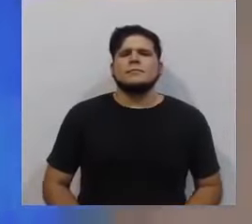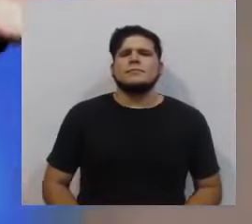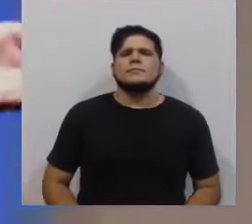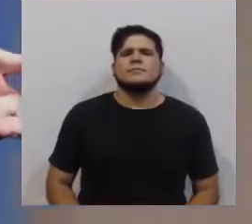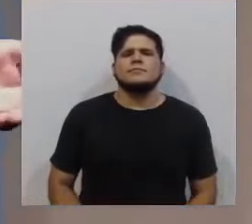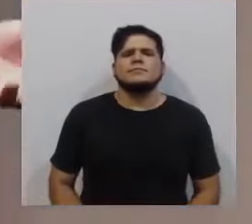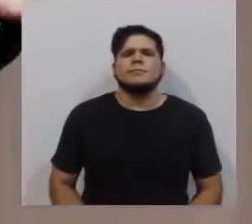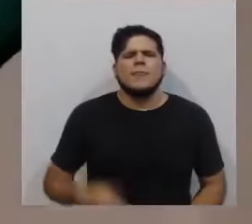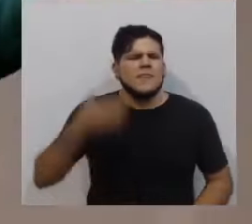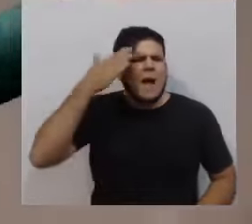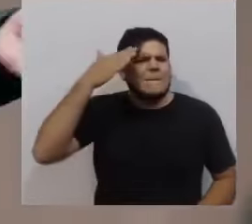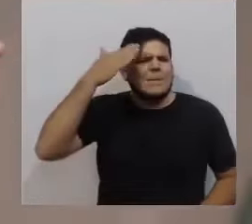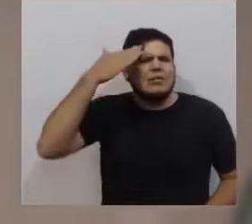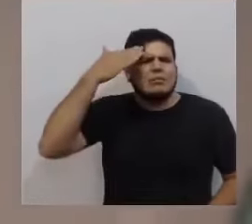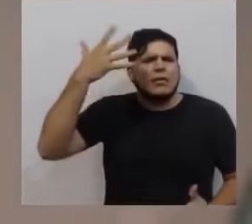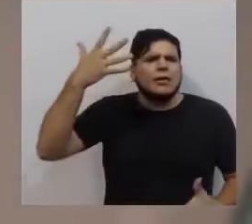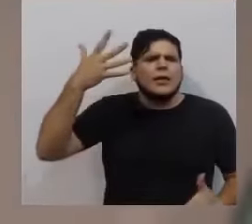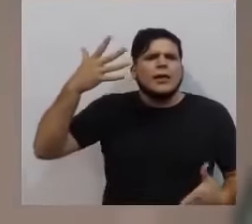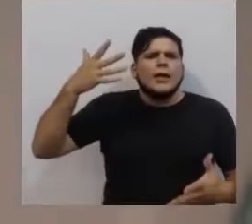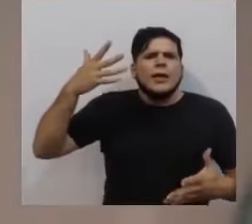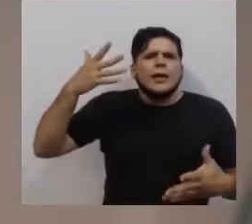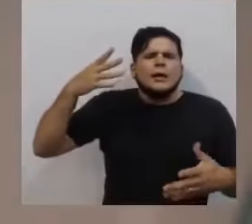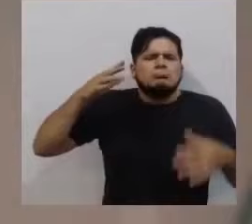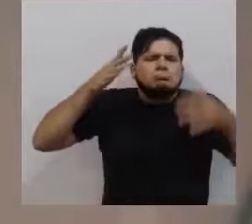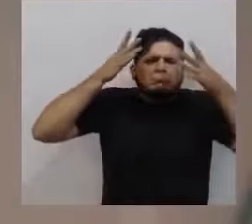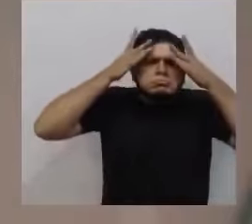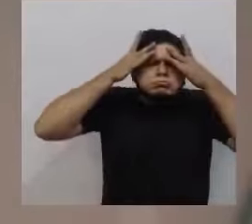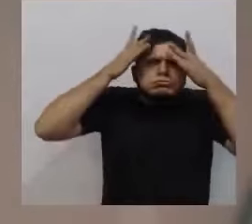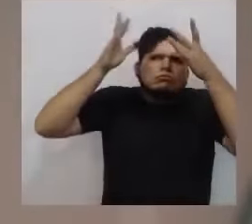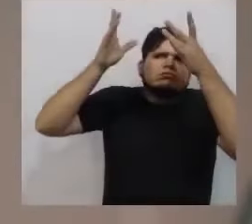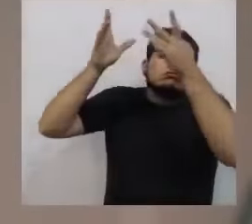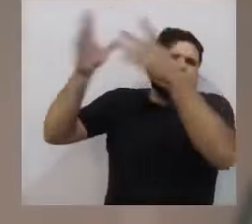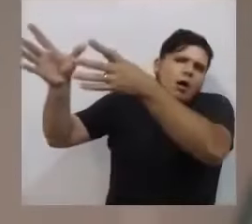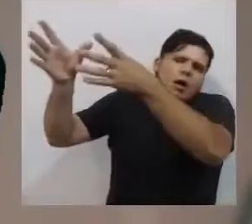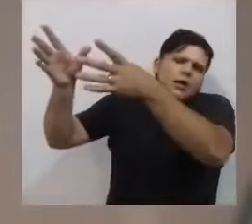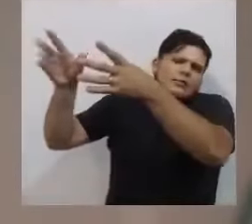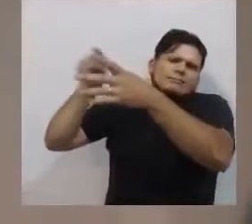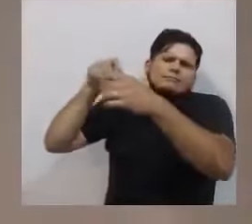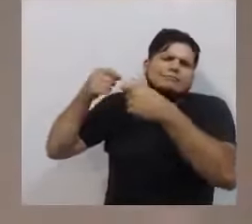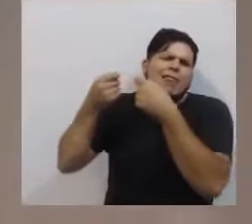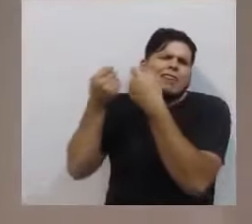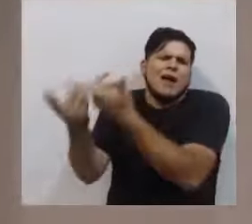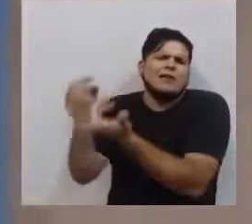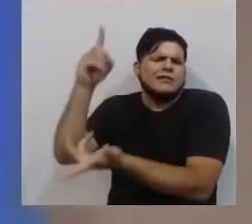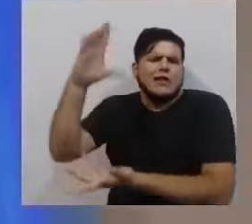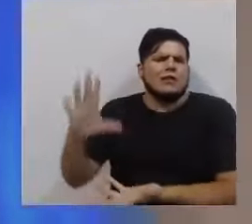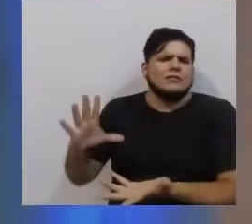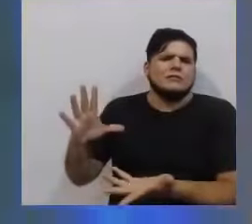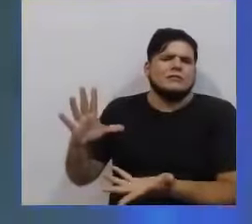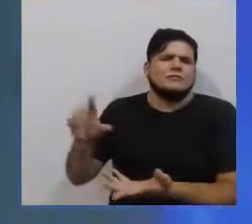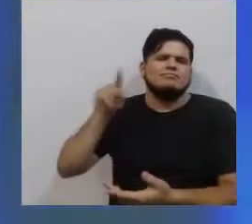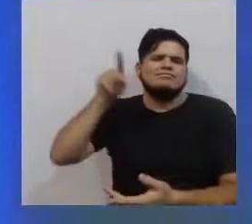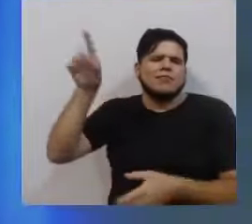rendida adiós entrega a todos direccionada por dios no significa esto de que no hay